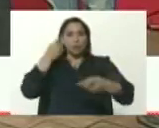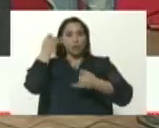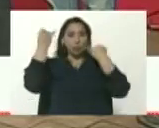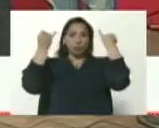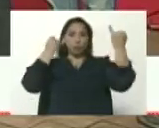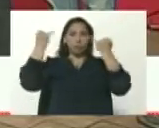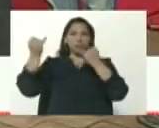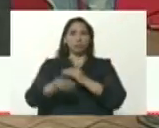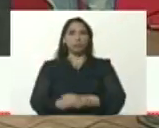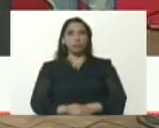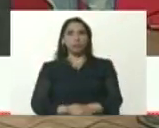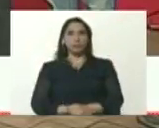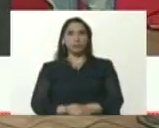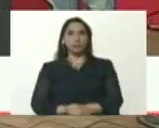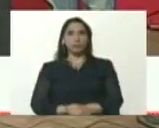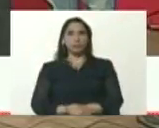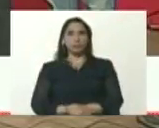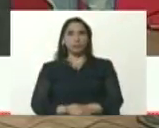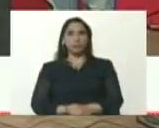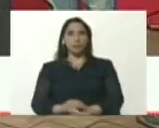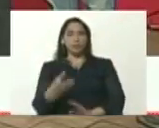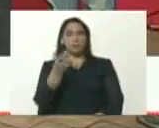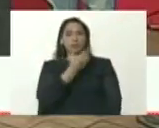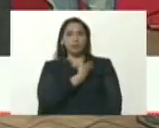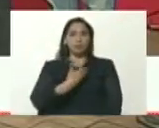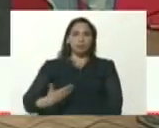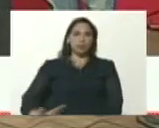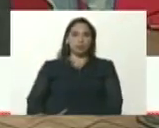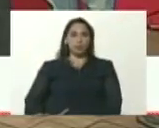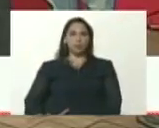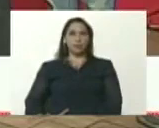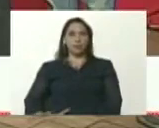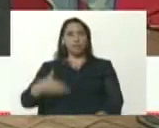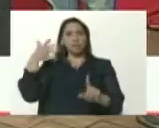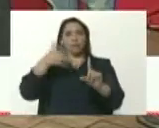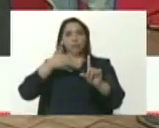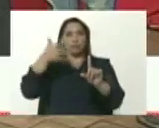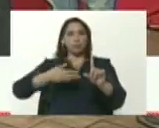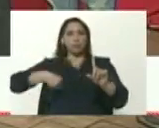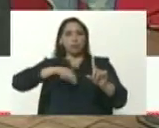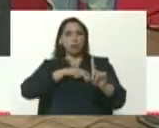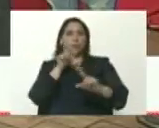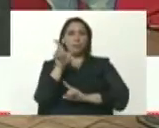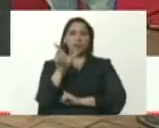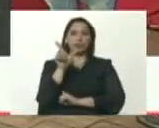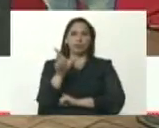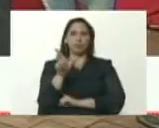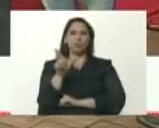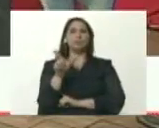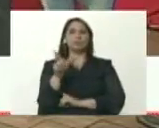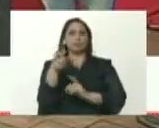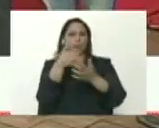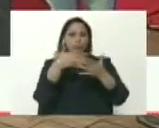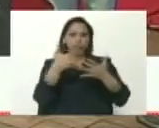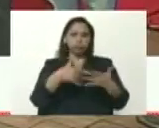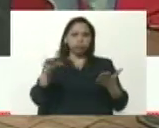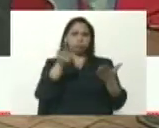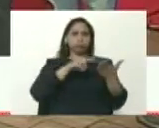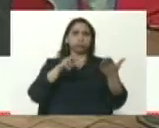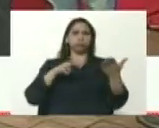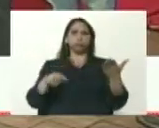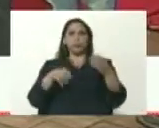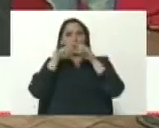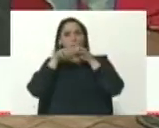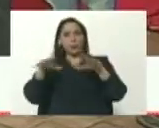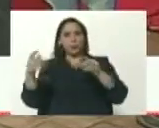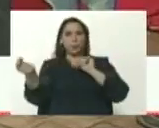ideológico que se desprende pues desde la vicepresidencia de formación de nuestro partido, con los círculos de lectura y con el despliegue del